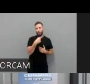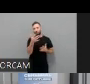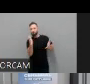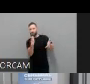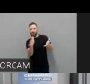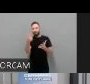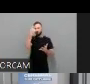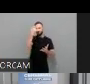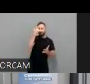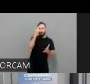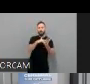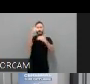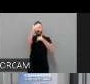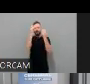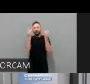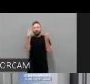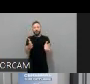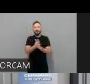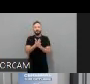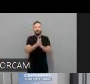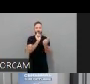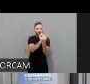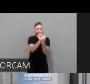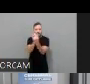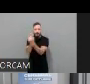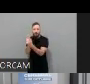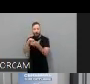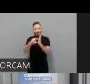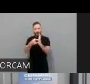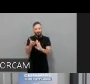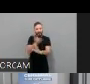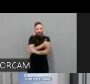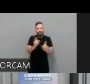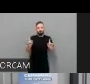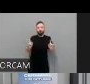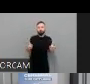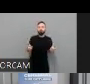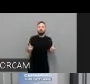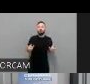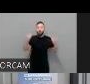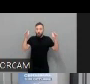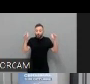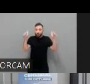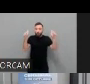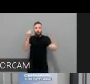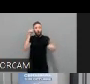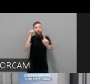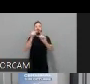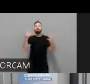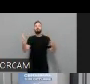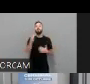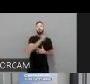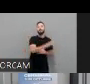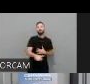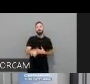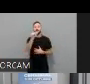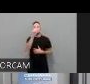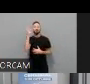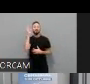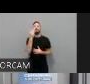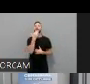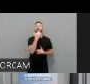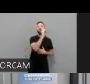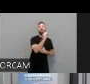final la atención temprana es un conjunto de intervenciones planificadas, ¿vale? Y que está dirigida a niños y niñas de 0 a 6 años, a su familia y a su